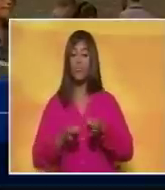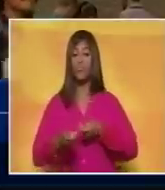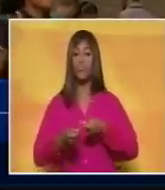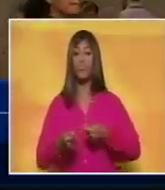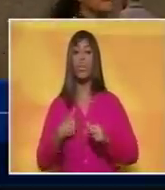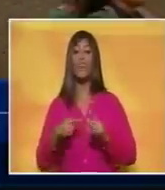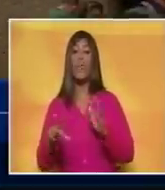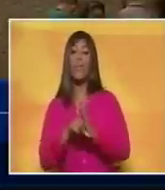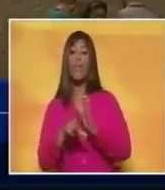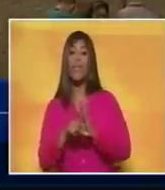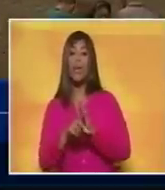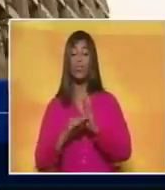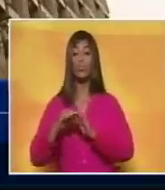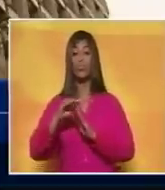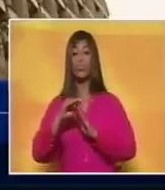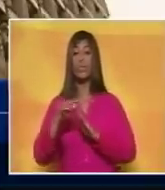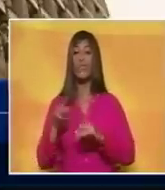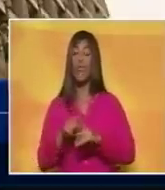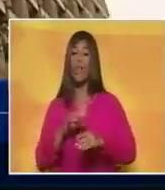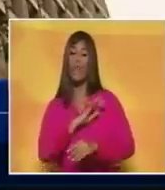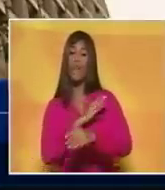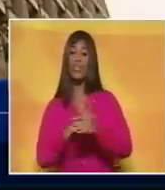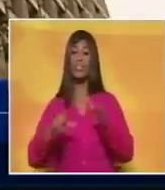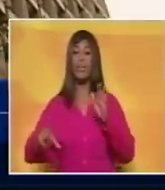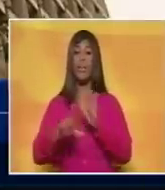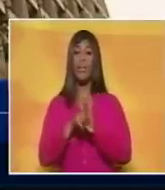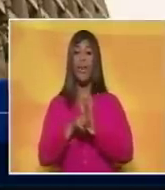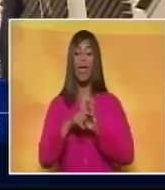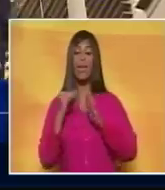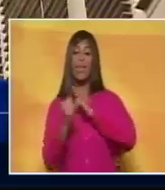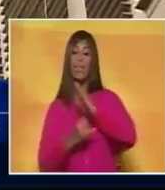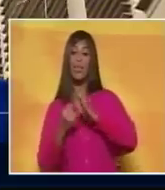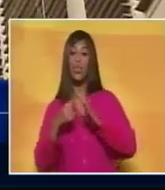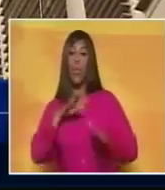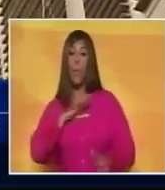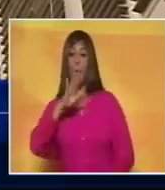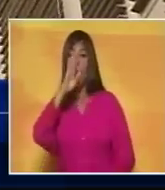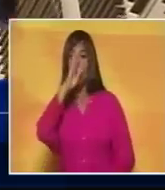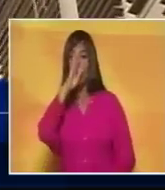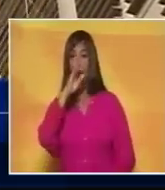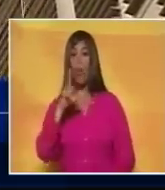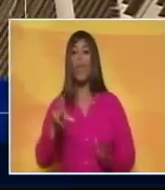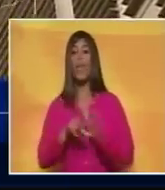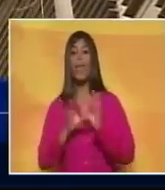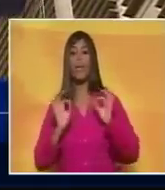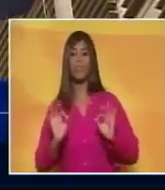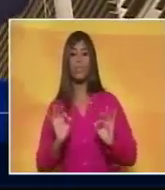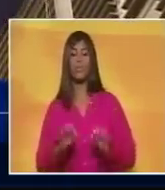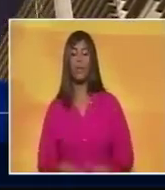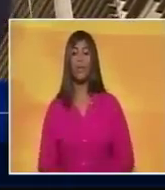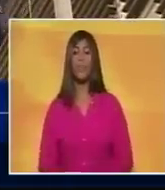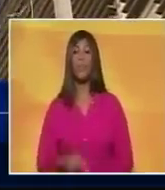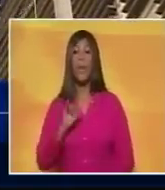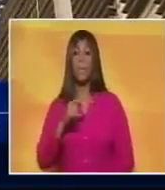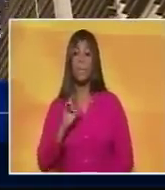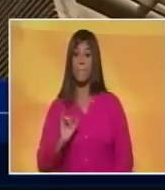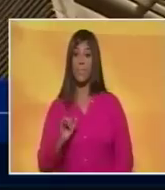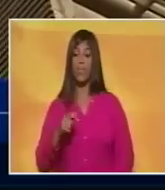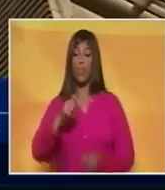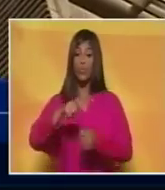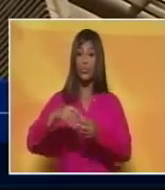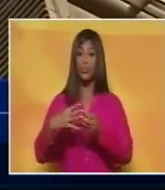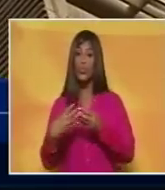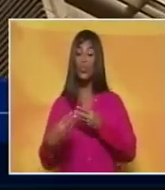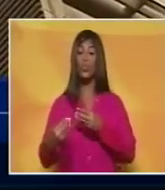el decreto con rango, valor y fuerza de ley de instituciones del sector bancario y por leyes especiales, mediante el débito de la